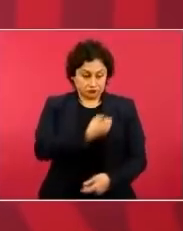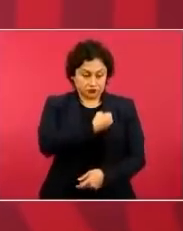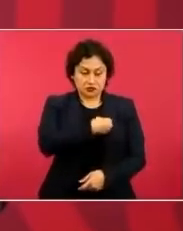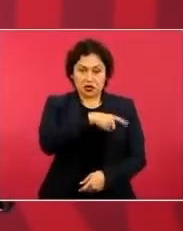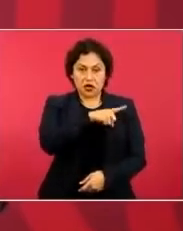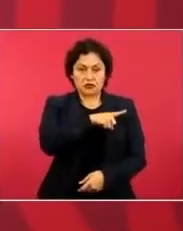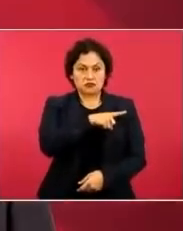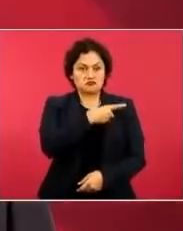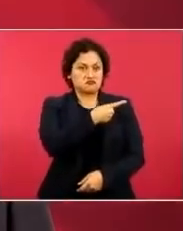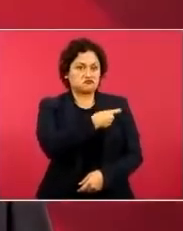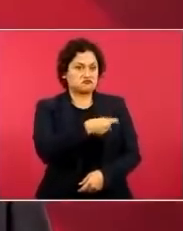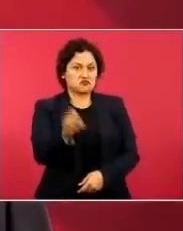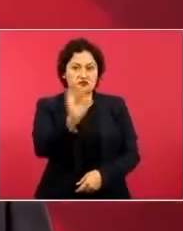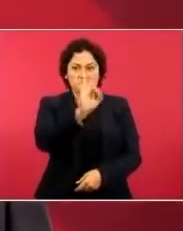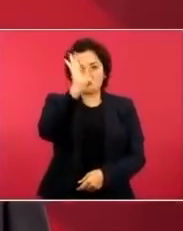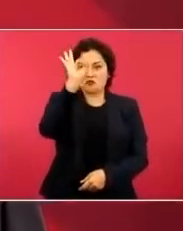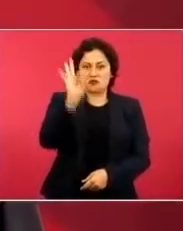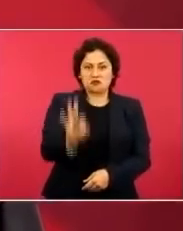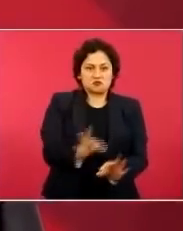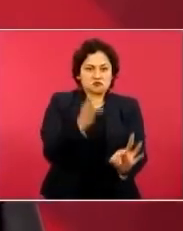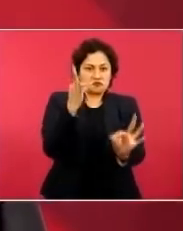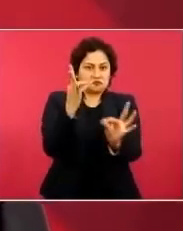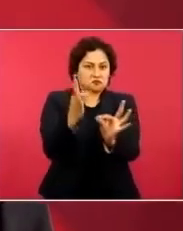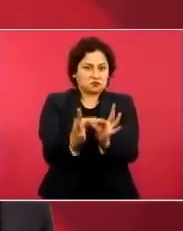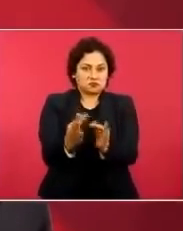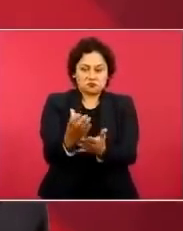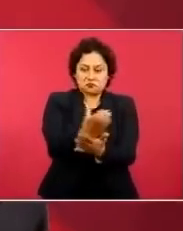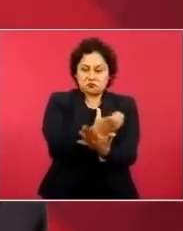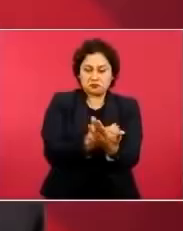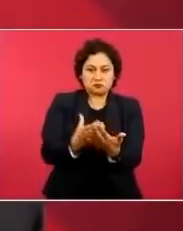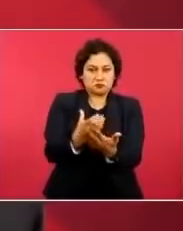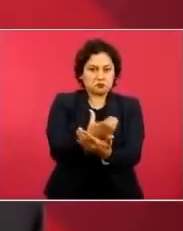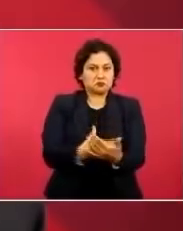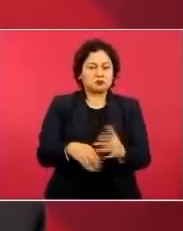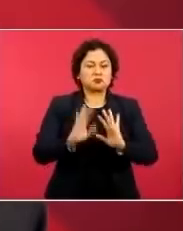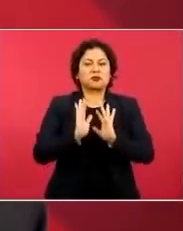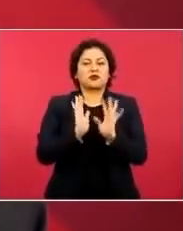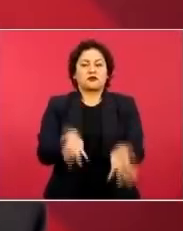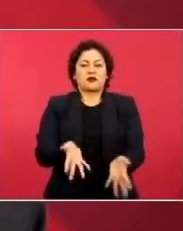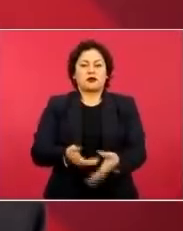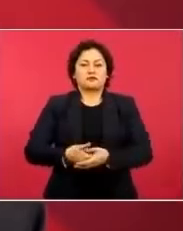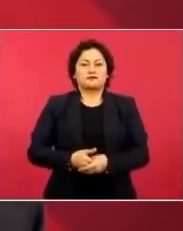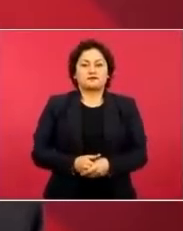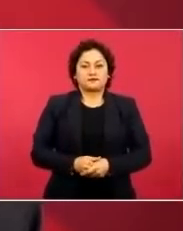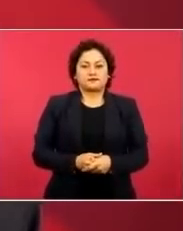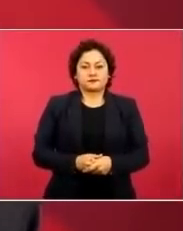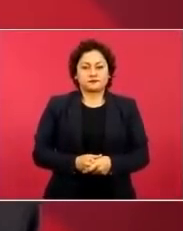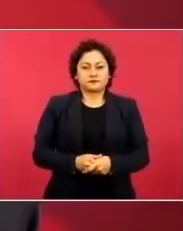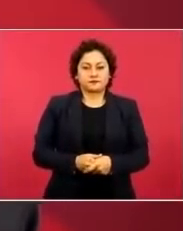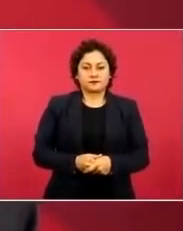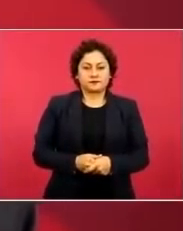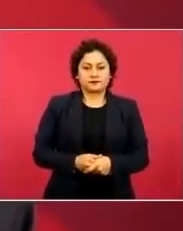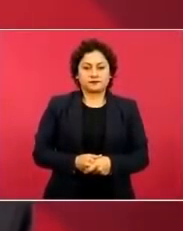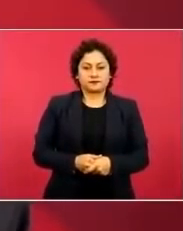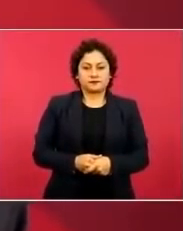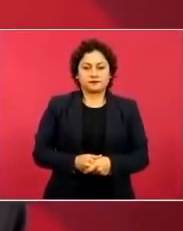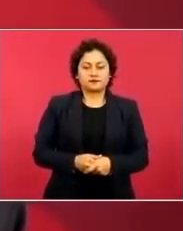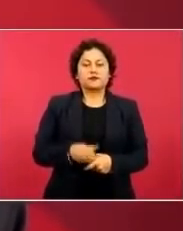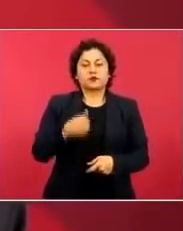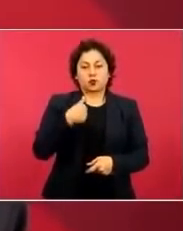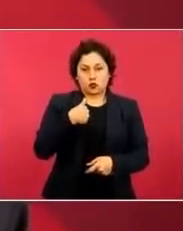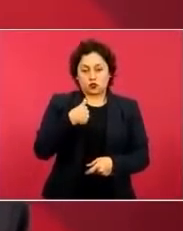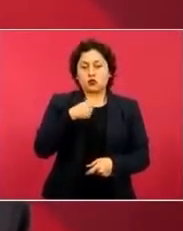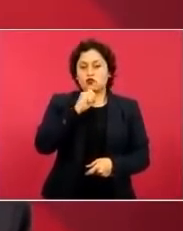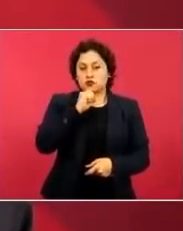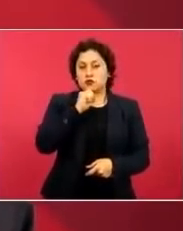periodistas que participaron en el reportaje de que no sean capaces de ofrecer disculpas al no encontrarse ningún